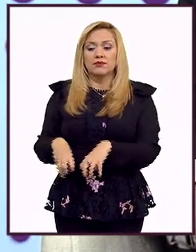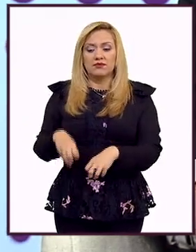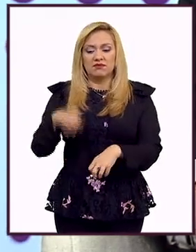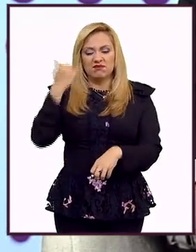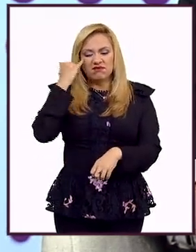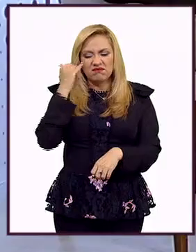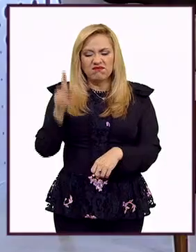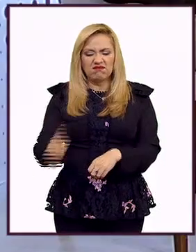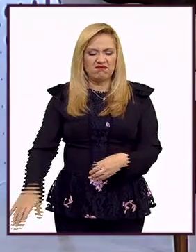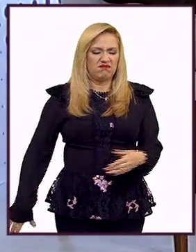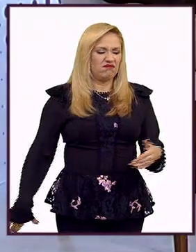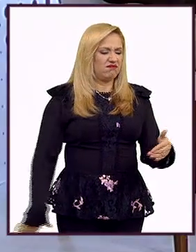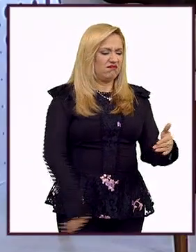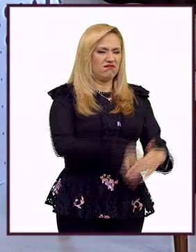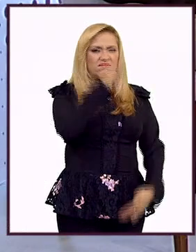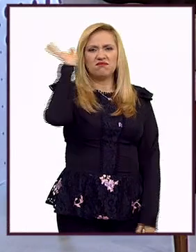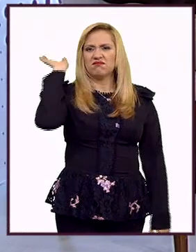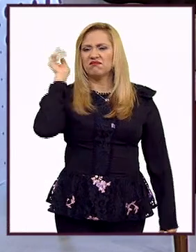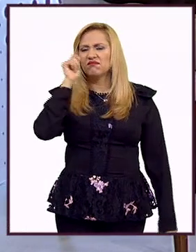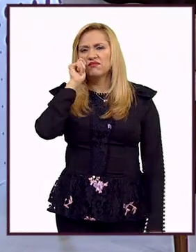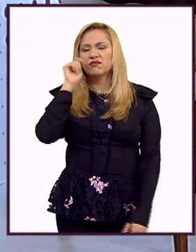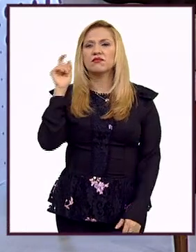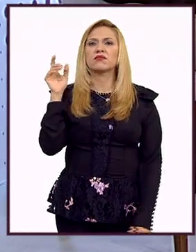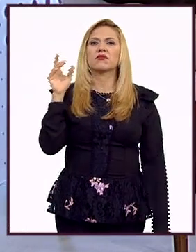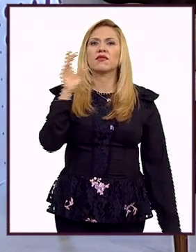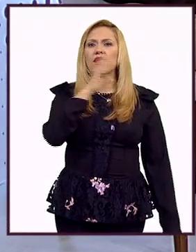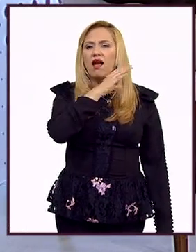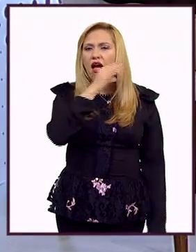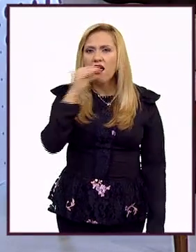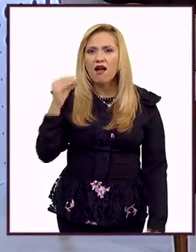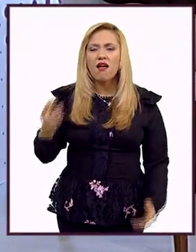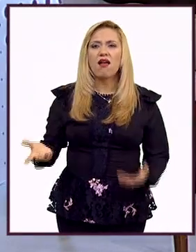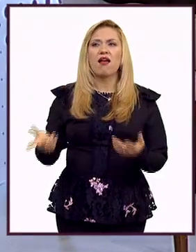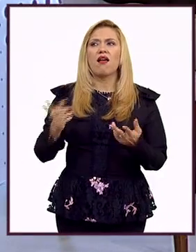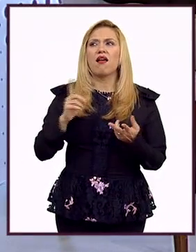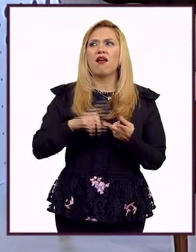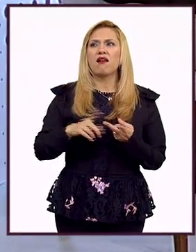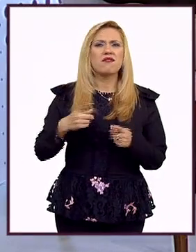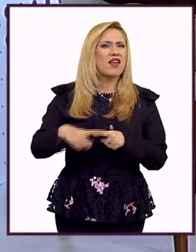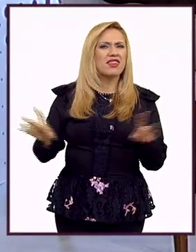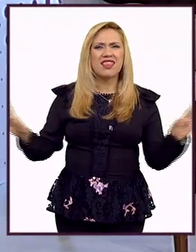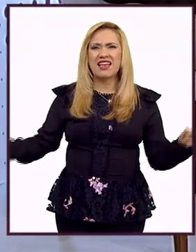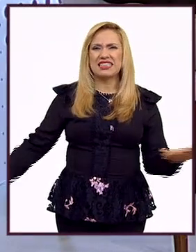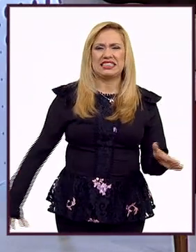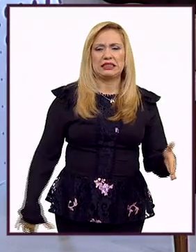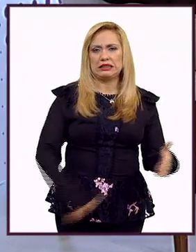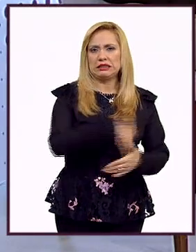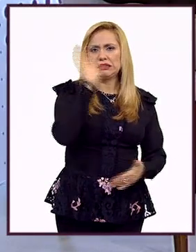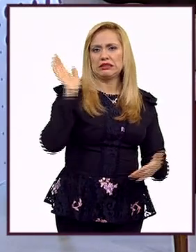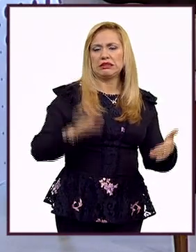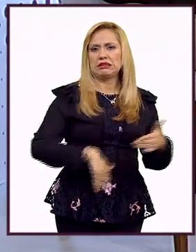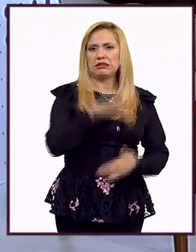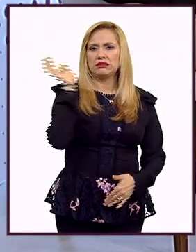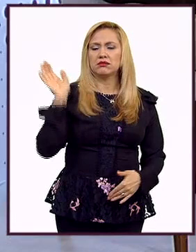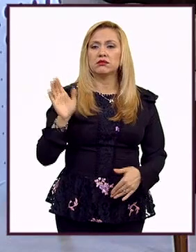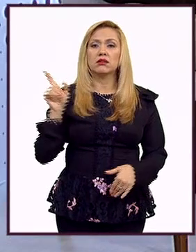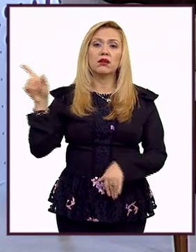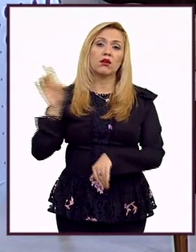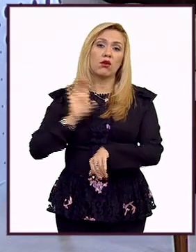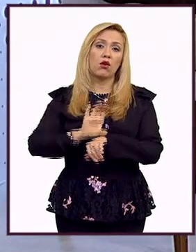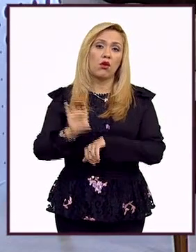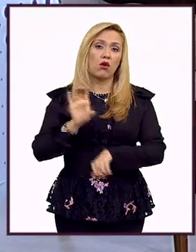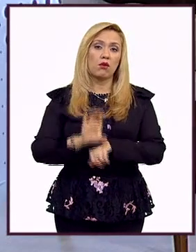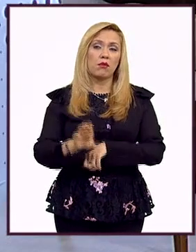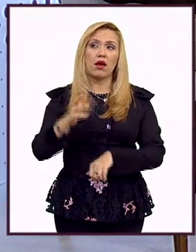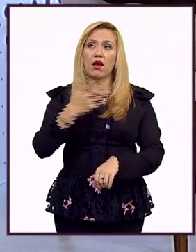indígenas, sean afroamericanas o sean campesinas, de sus territorios. Entonces tenemos un país como Colombia, donde hay más